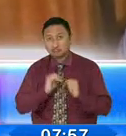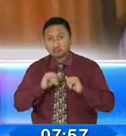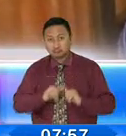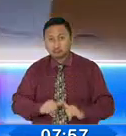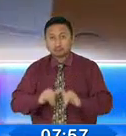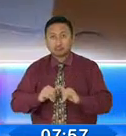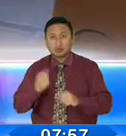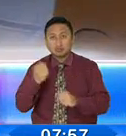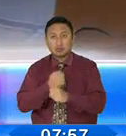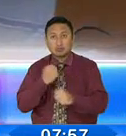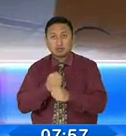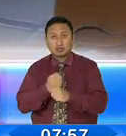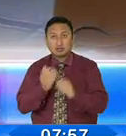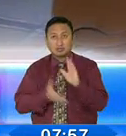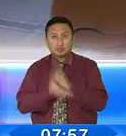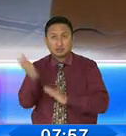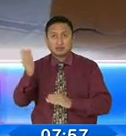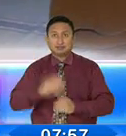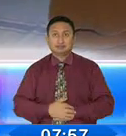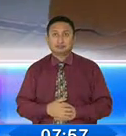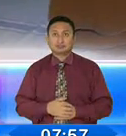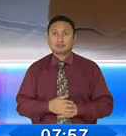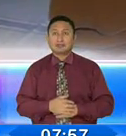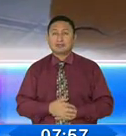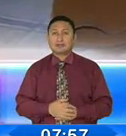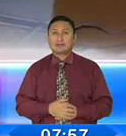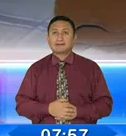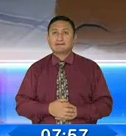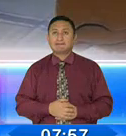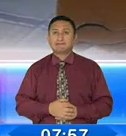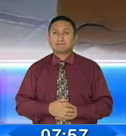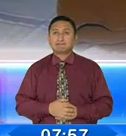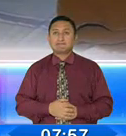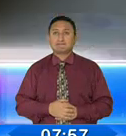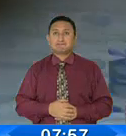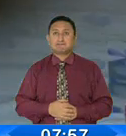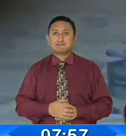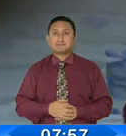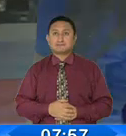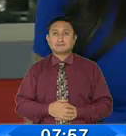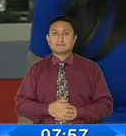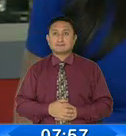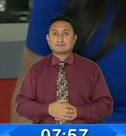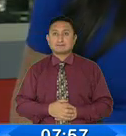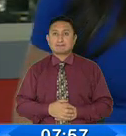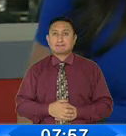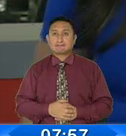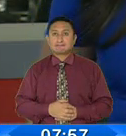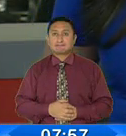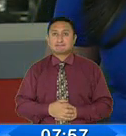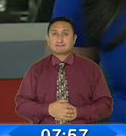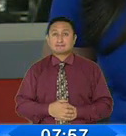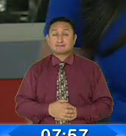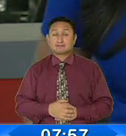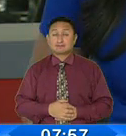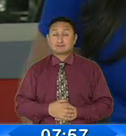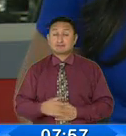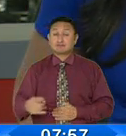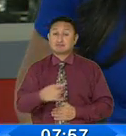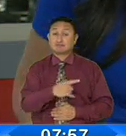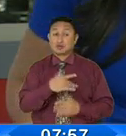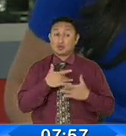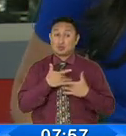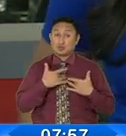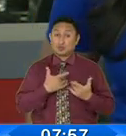camino hacia mejores días. Informó Javier Rosero. Amén. Exaltamos ese gran corazón